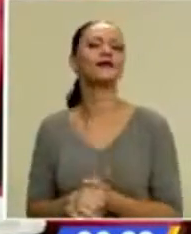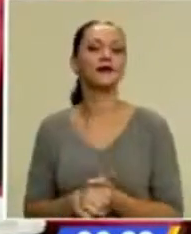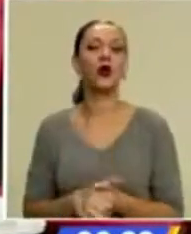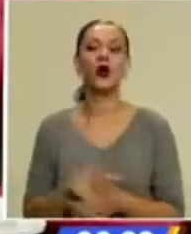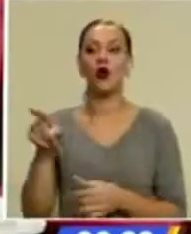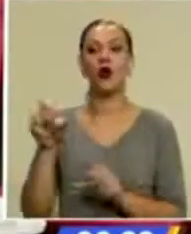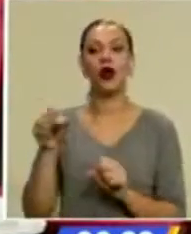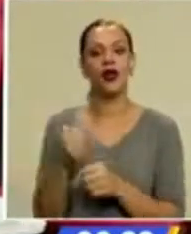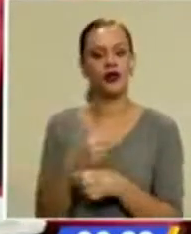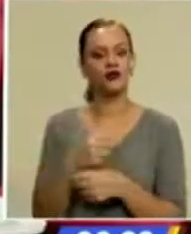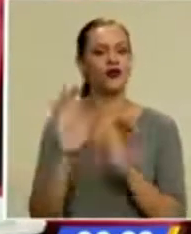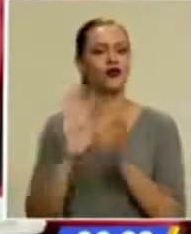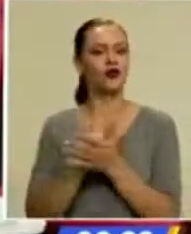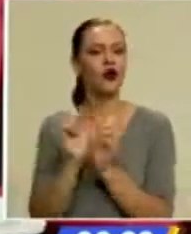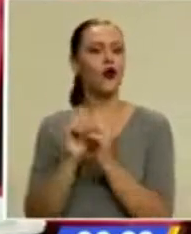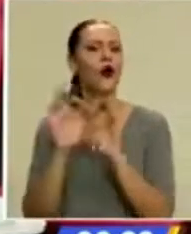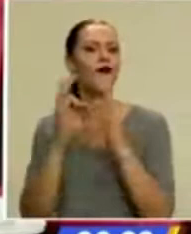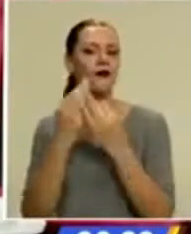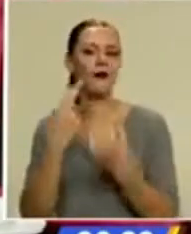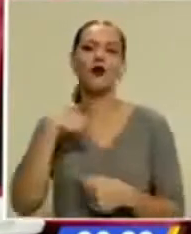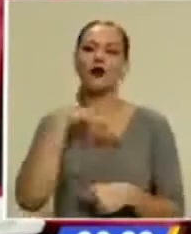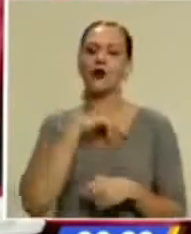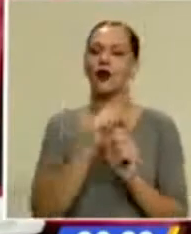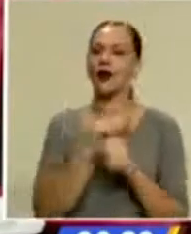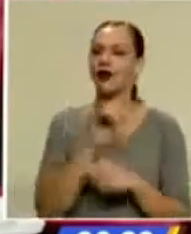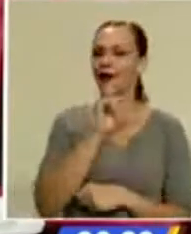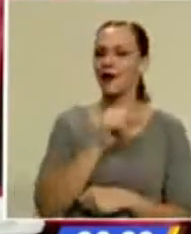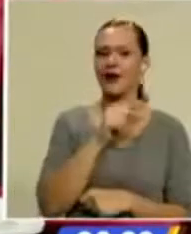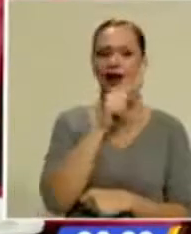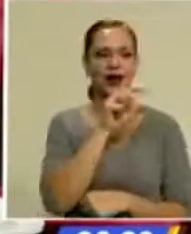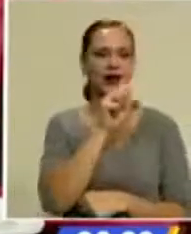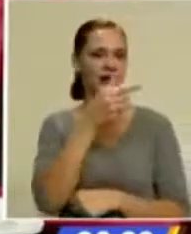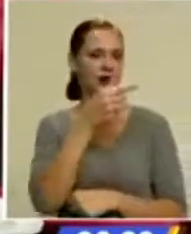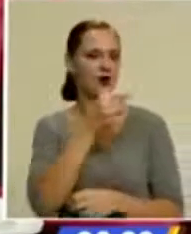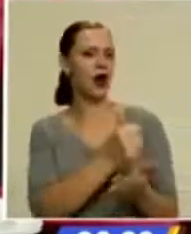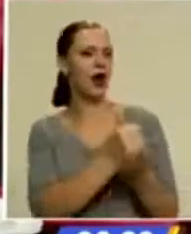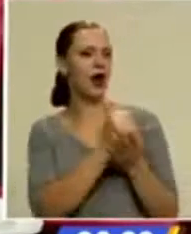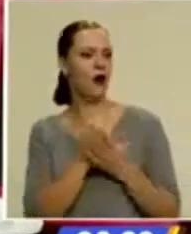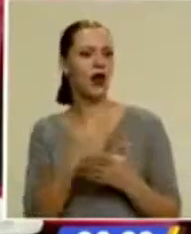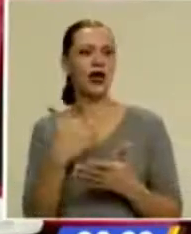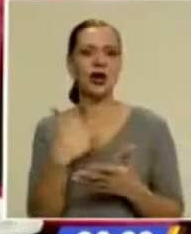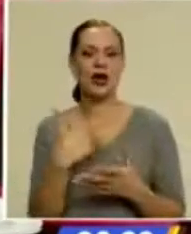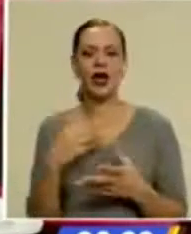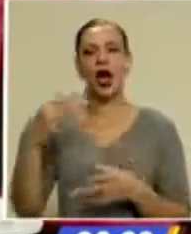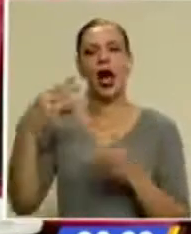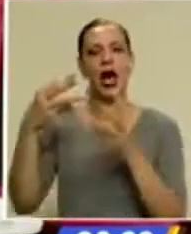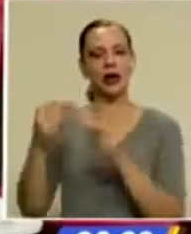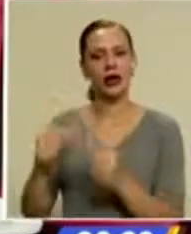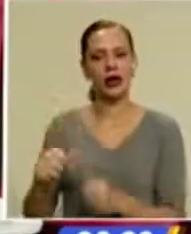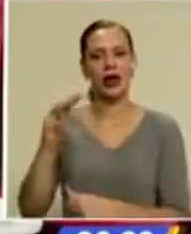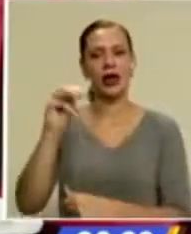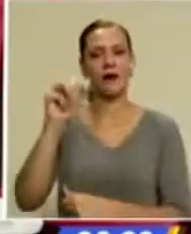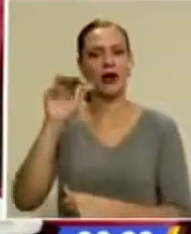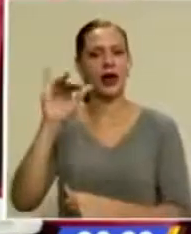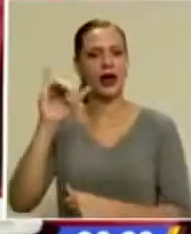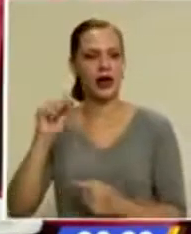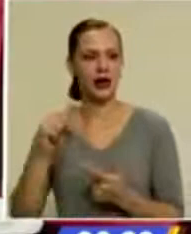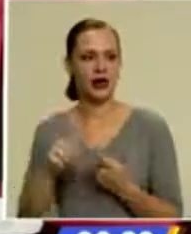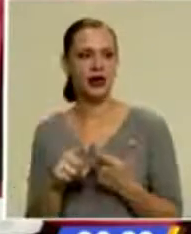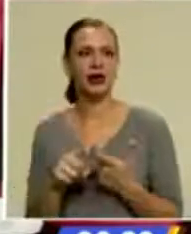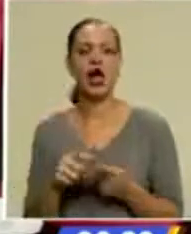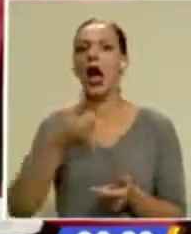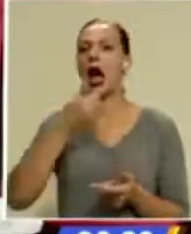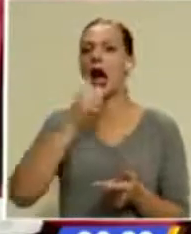hoy hizo tortillas con su familia y es lo que vamos a hacer. Entonces Sergio nos va a ayudar. Aquí okay. Tenemos harina de maíz. ¿Ah? Y tenemos